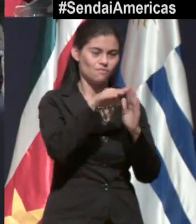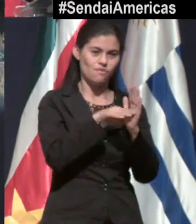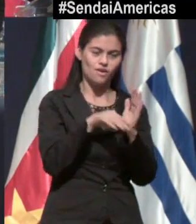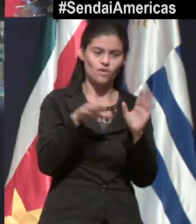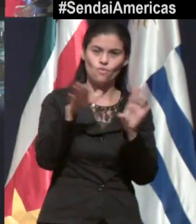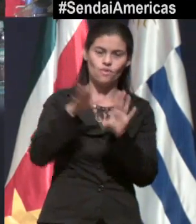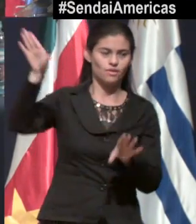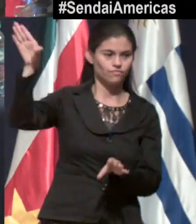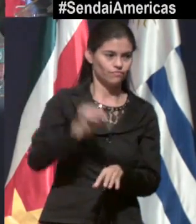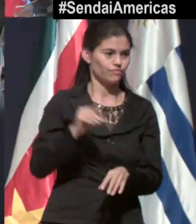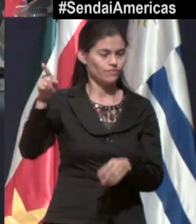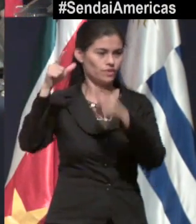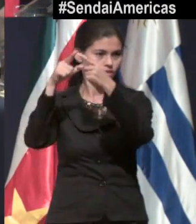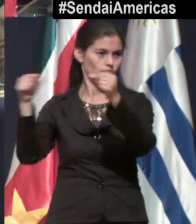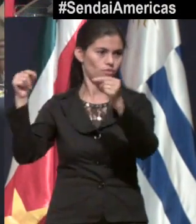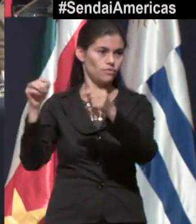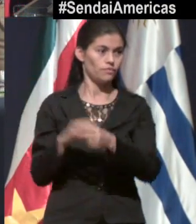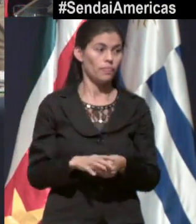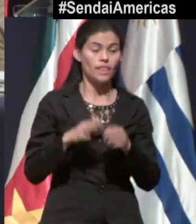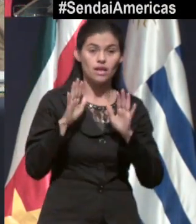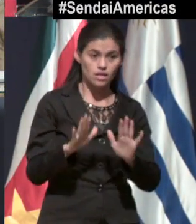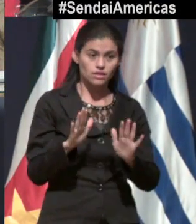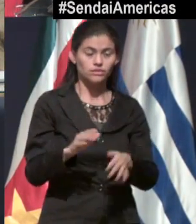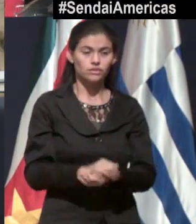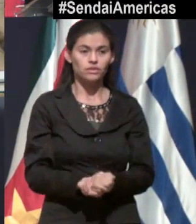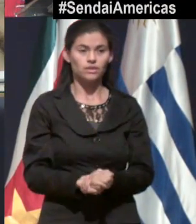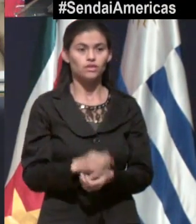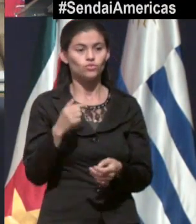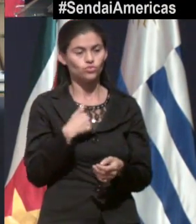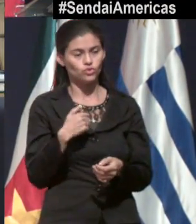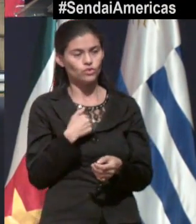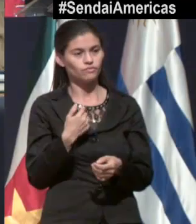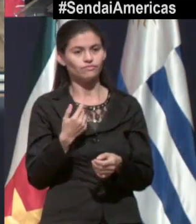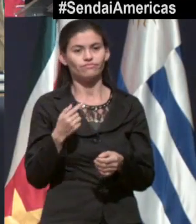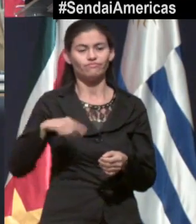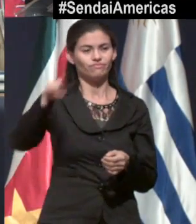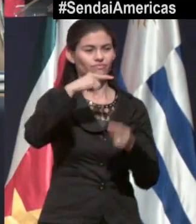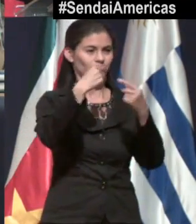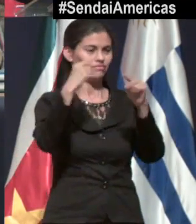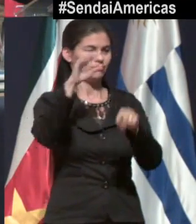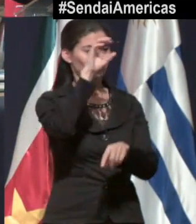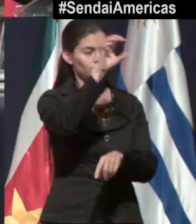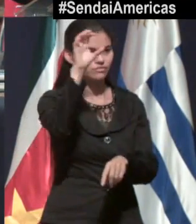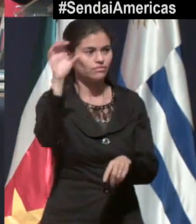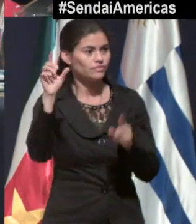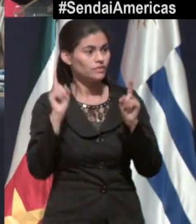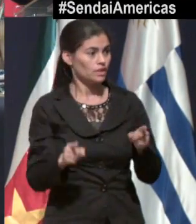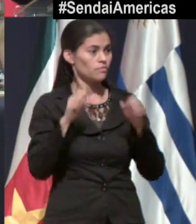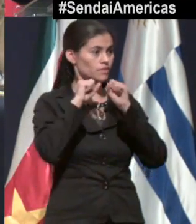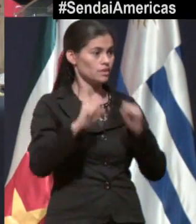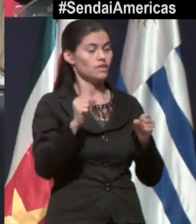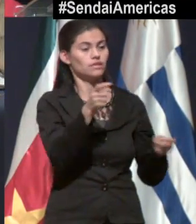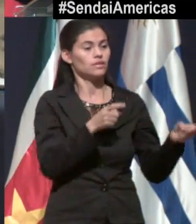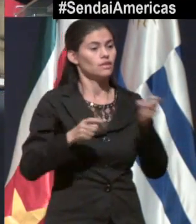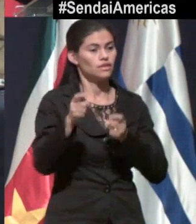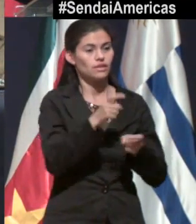Sendai. En ese sentido, pongo a disposición de los Estados y de la Secretaría de la Estrategia